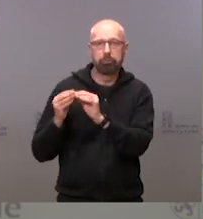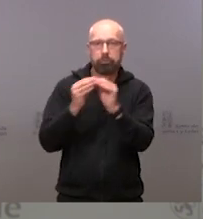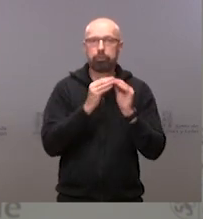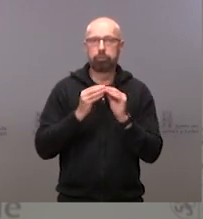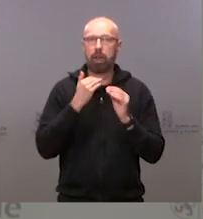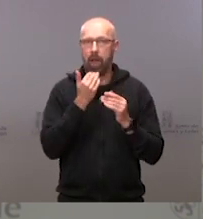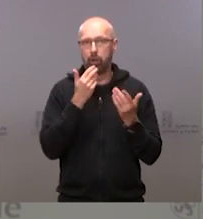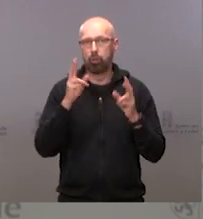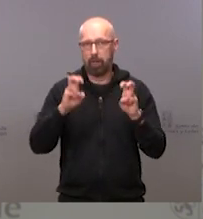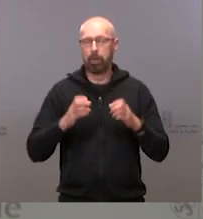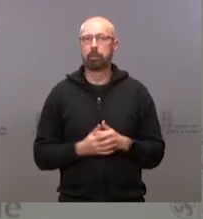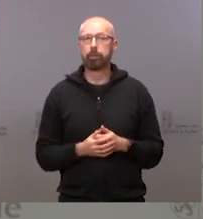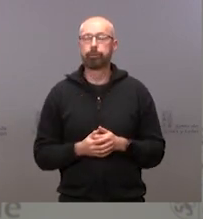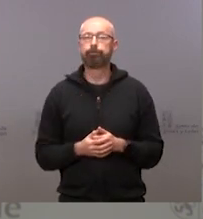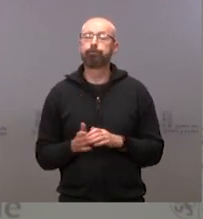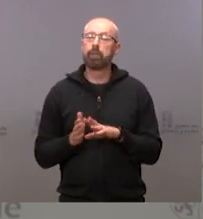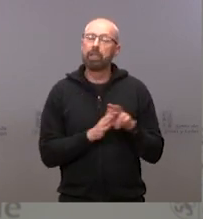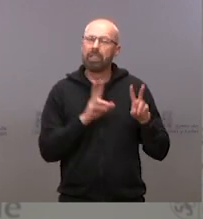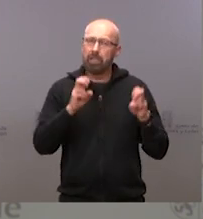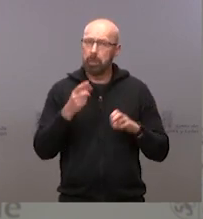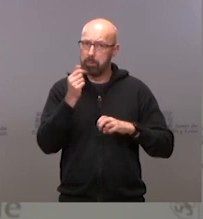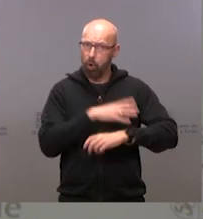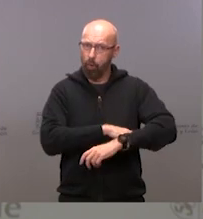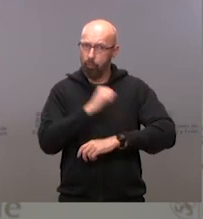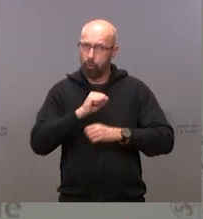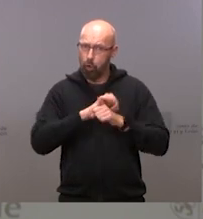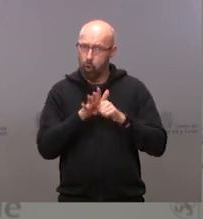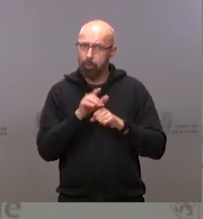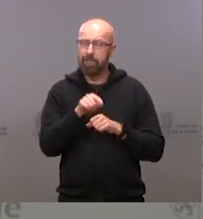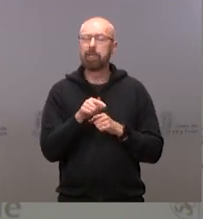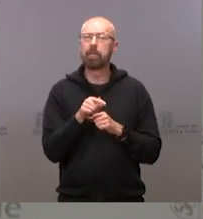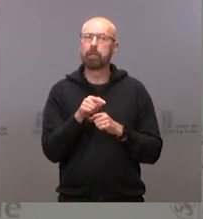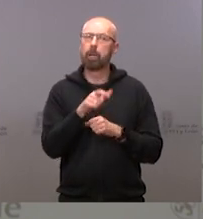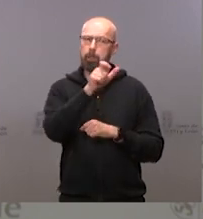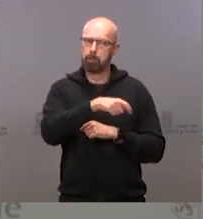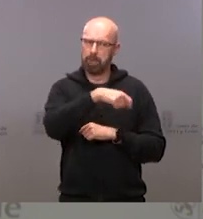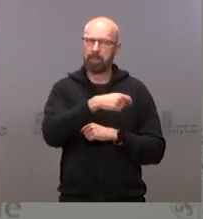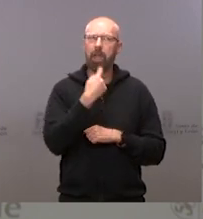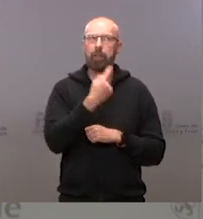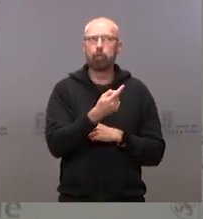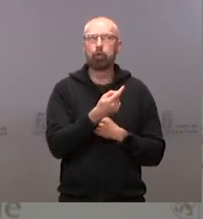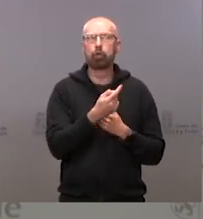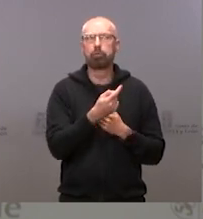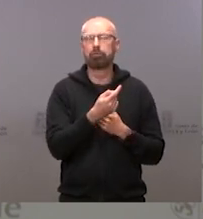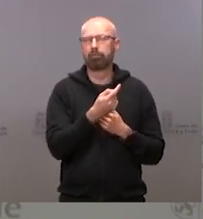algunas cuestiones respecto al fondo kobe ha dicho el presidente del gobierno creo que casi literal que